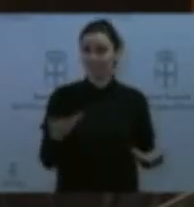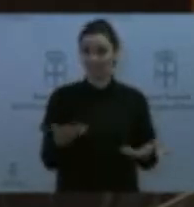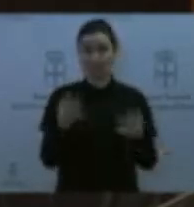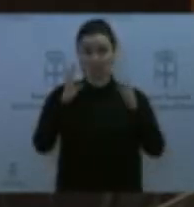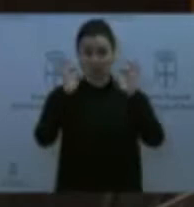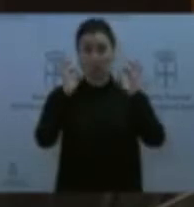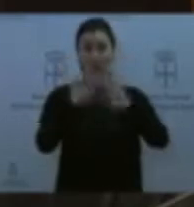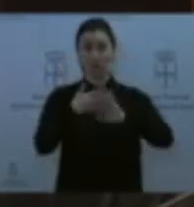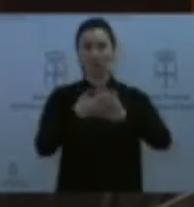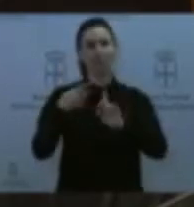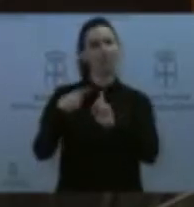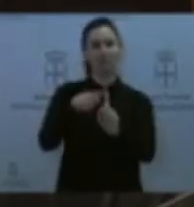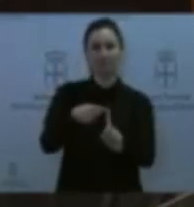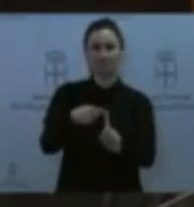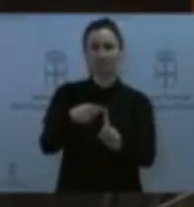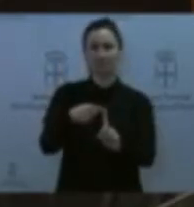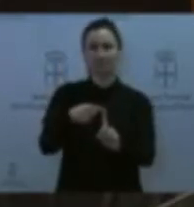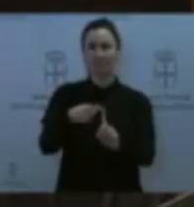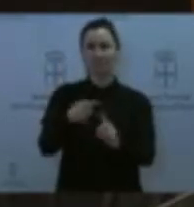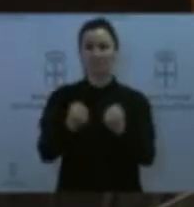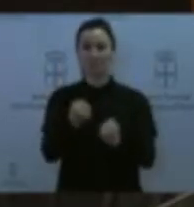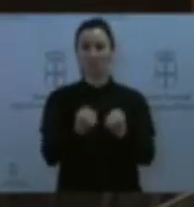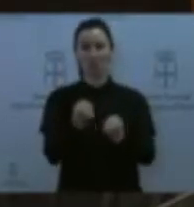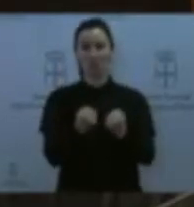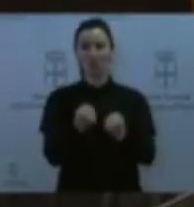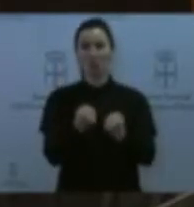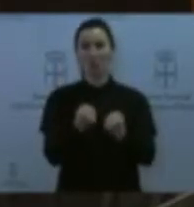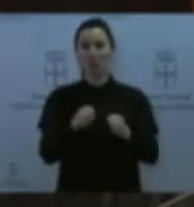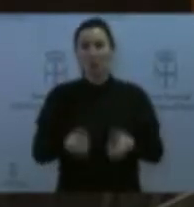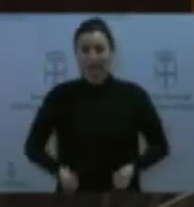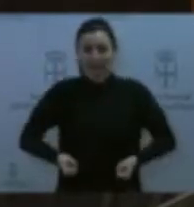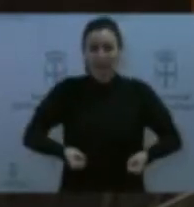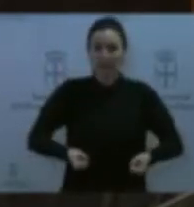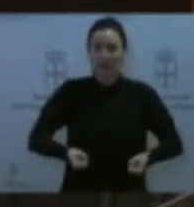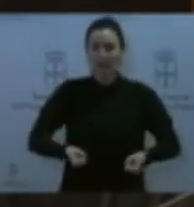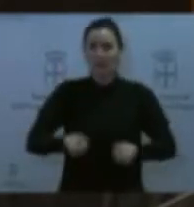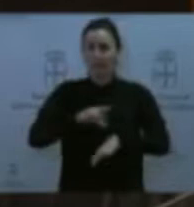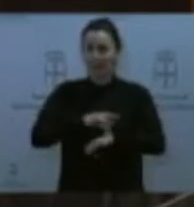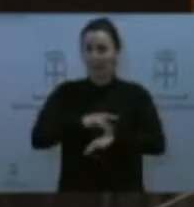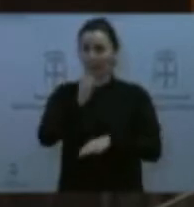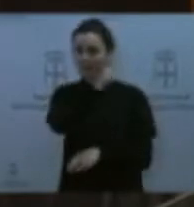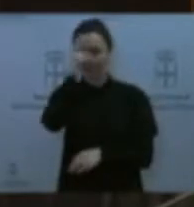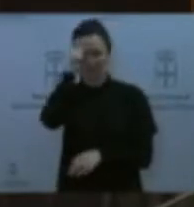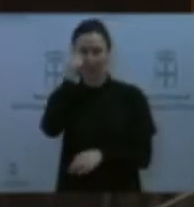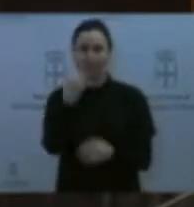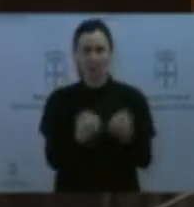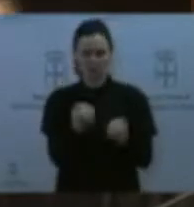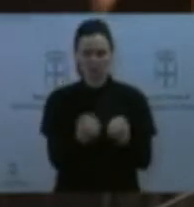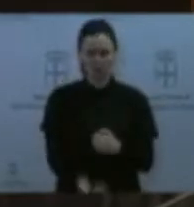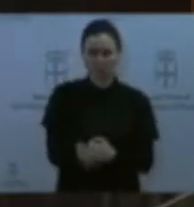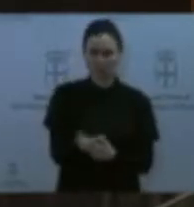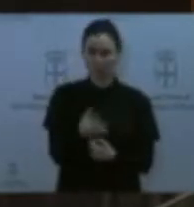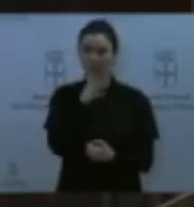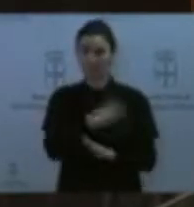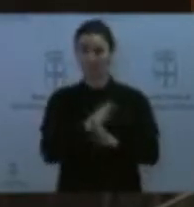el conductor, el camillero, el médico, la enfermera, pero el vehículo también es importante. Si no, flaco favor haríamos a un paciente recogido